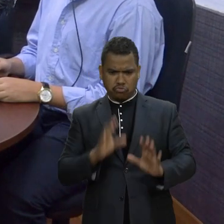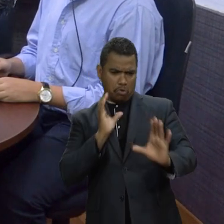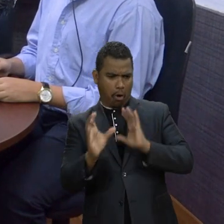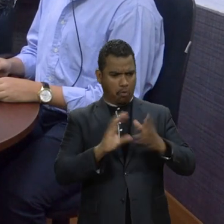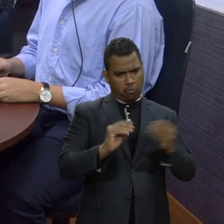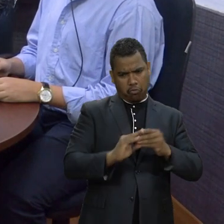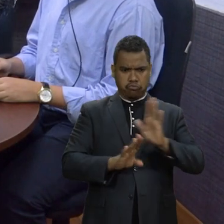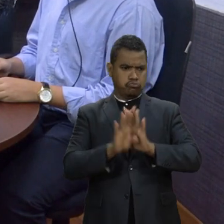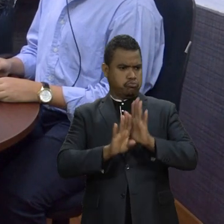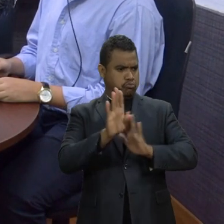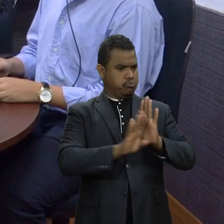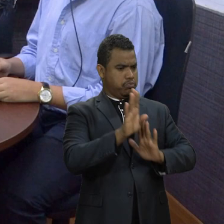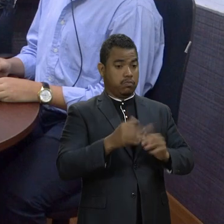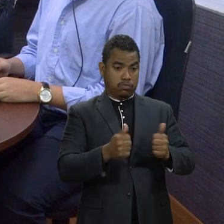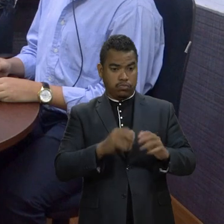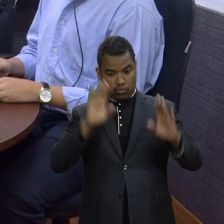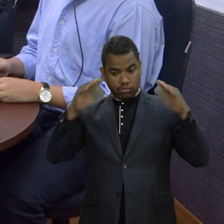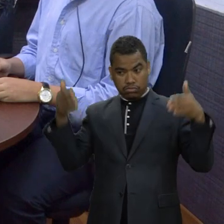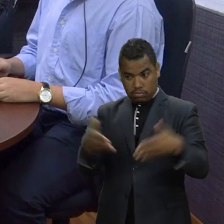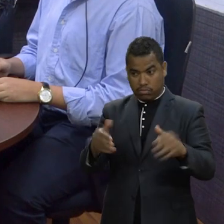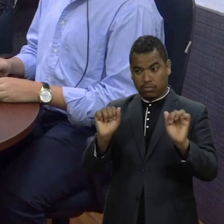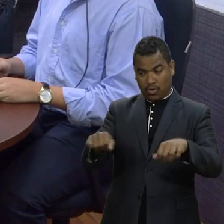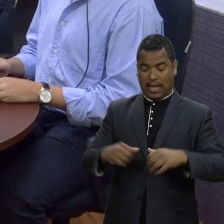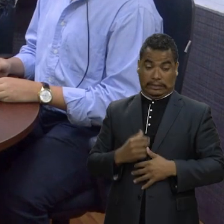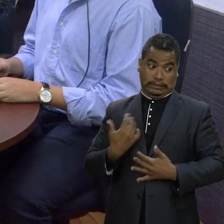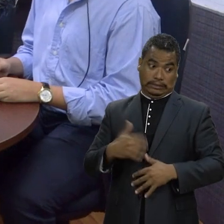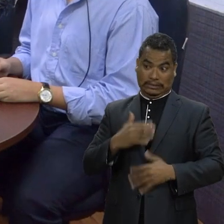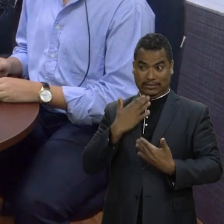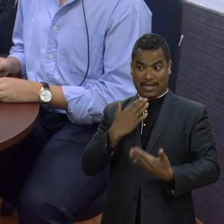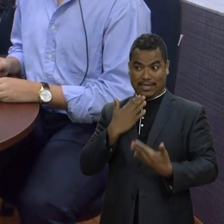con... Ojalá. Sí, no, eso es lo que te dediques y punto. Muchas gracias.